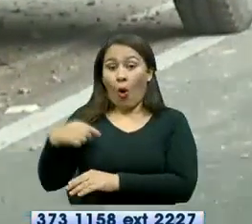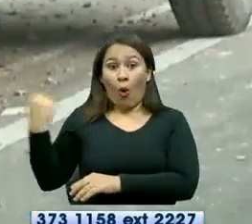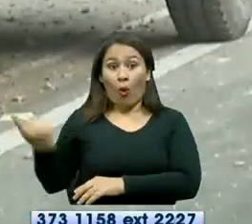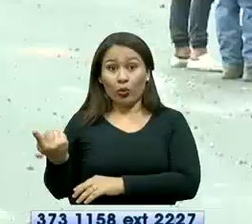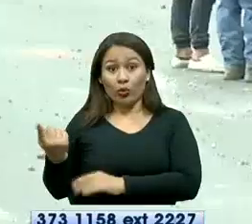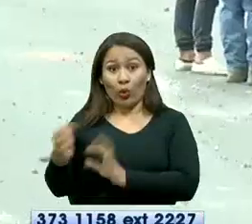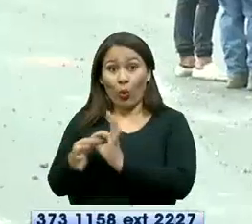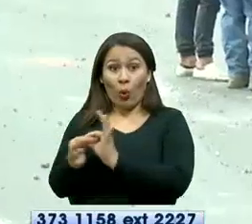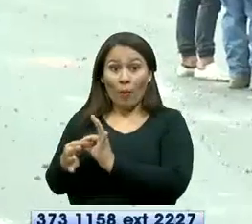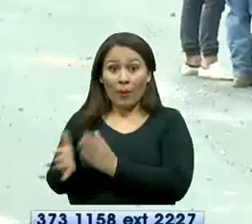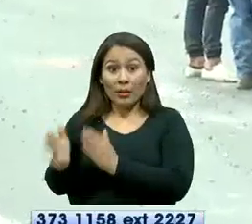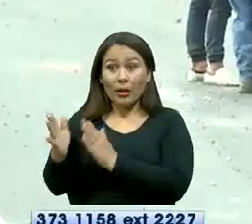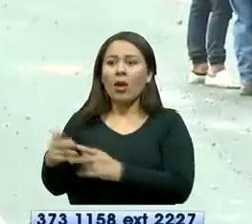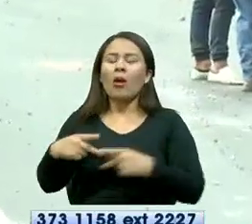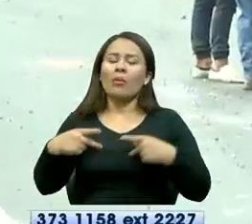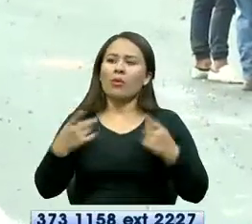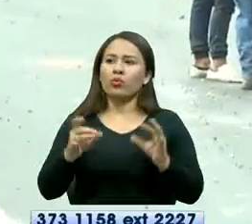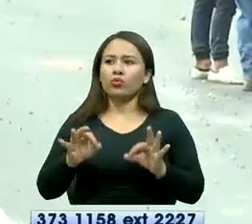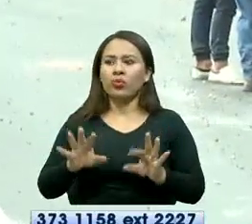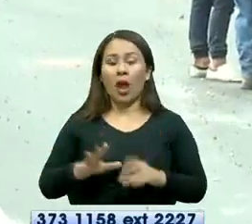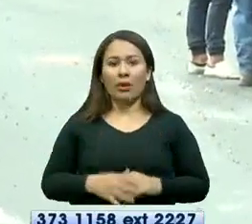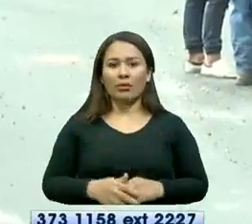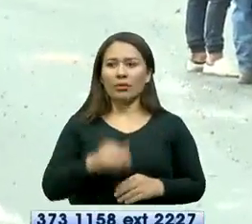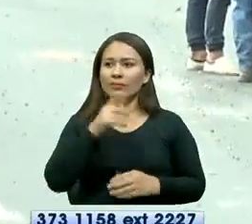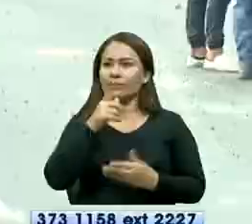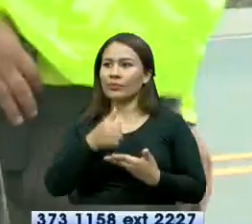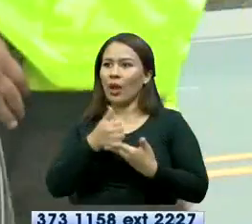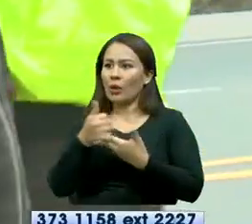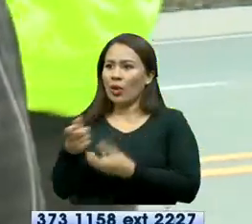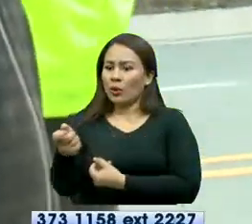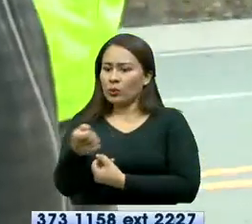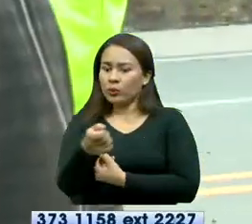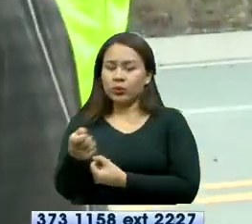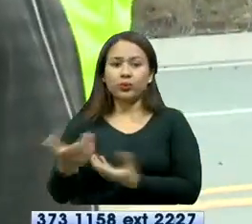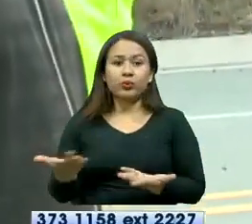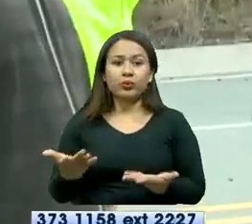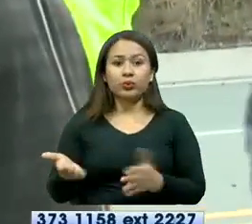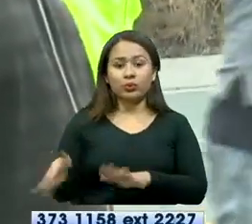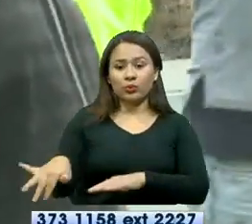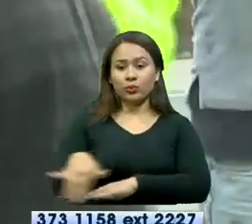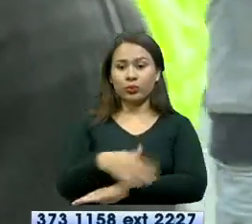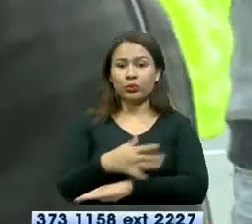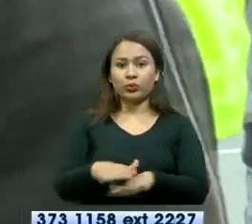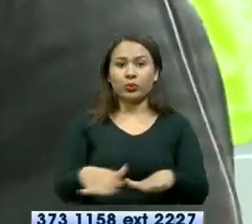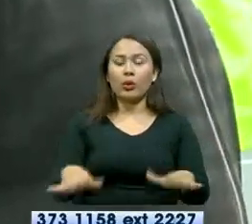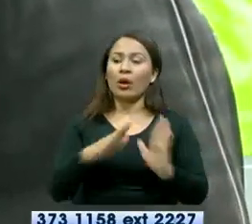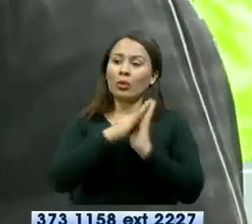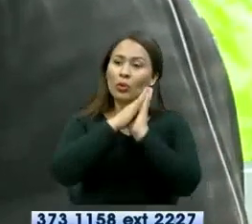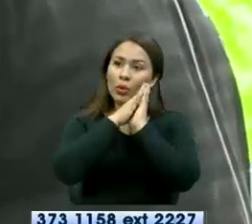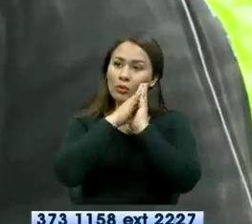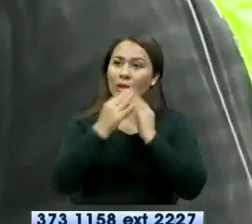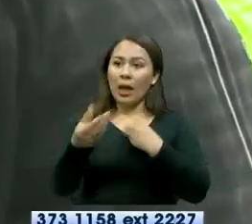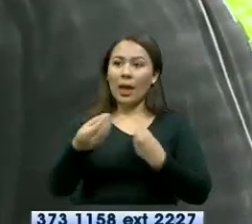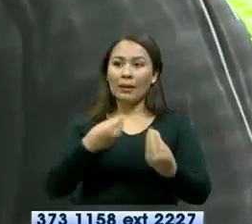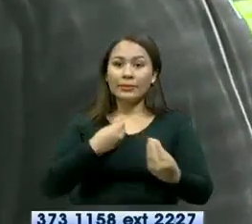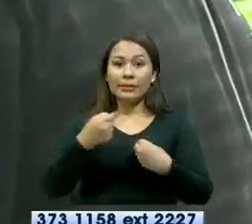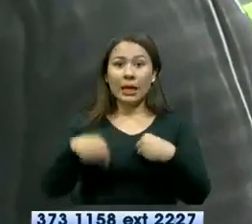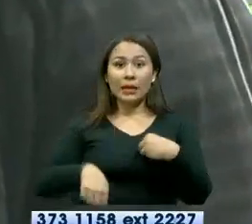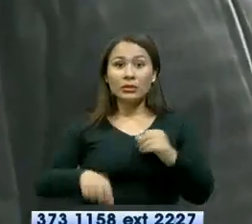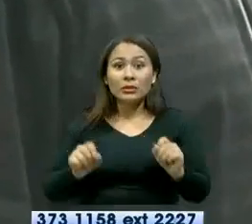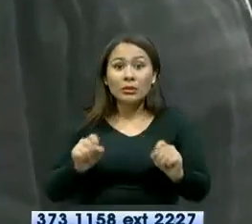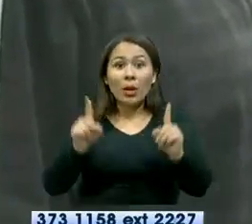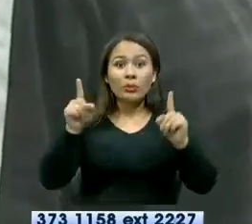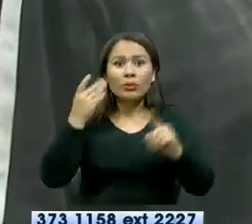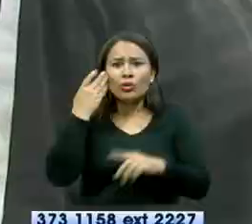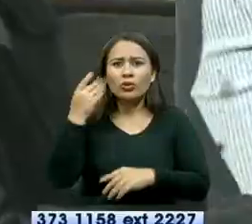vida, fue auxiliado por paramédicos del cuerpo de bomberos. El hombre se despertó en la calzada, viajaba dormido y ni por enterado que el chofer